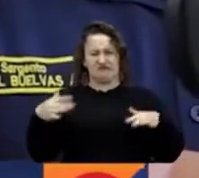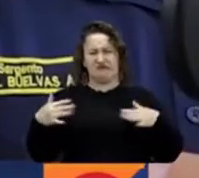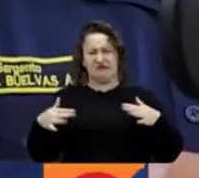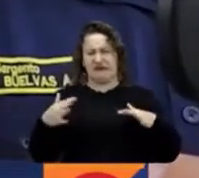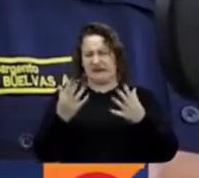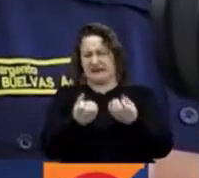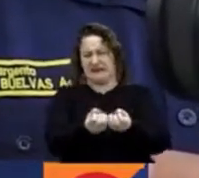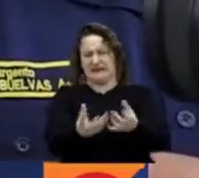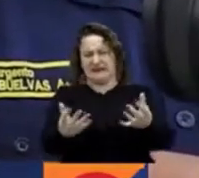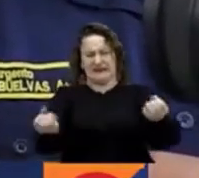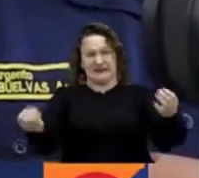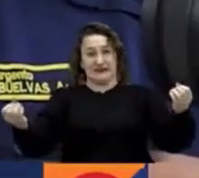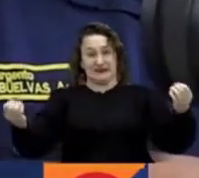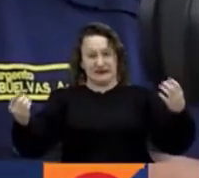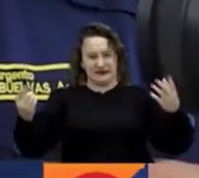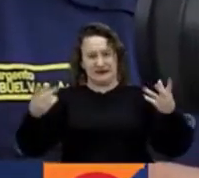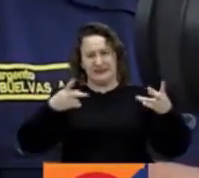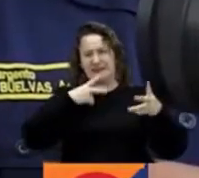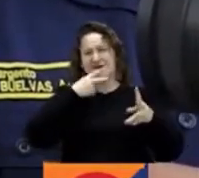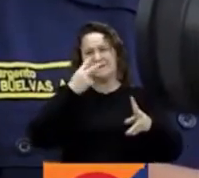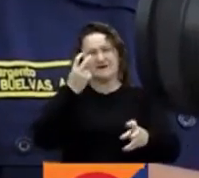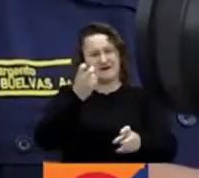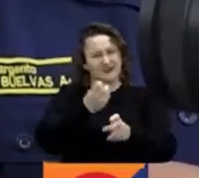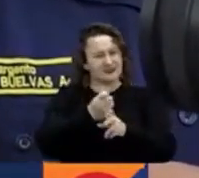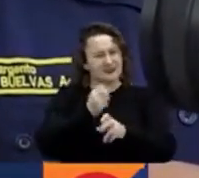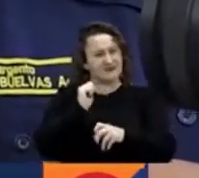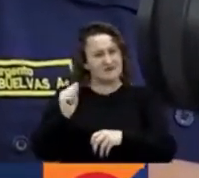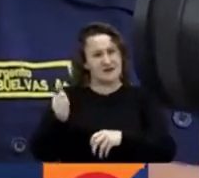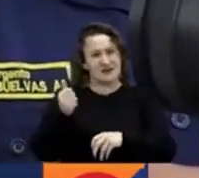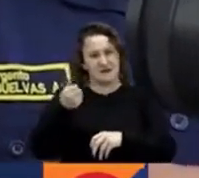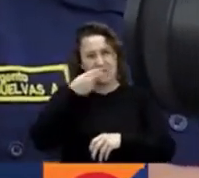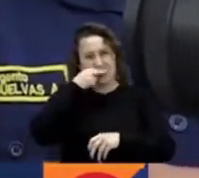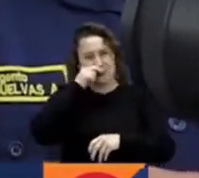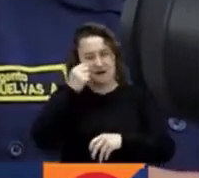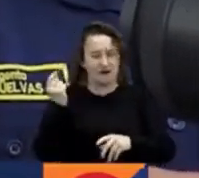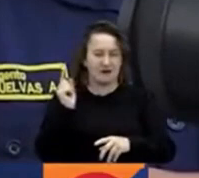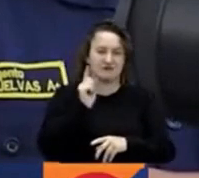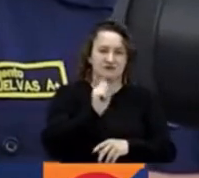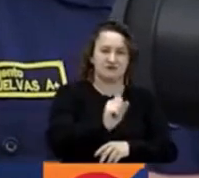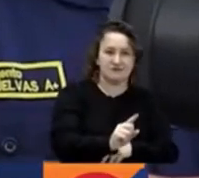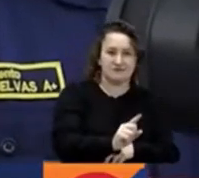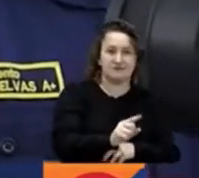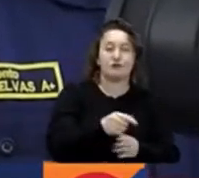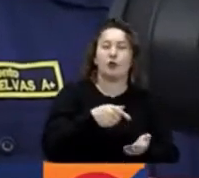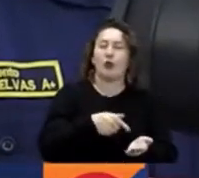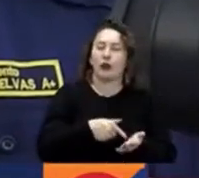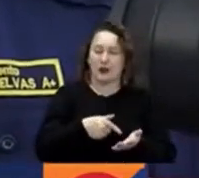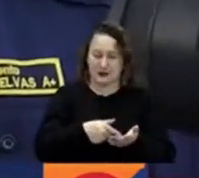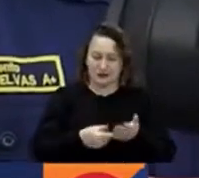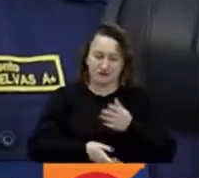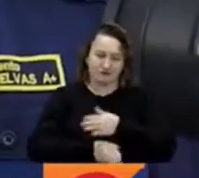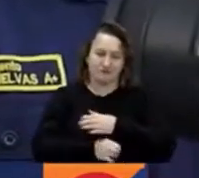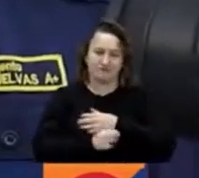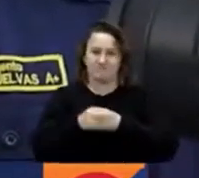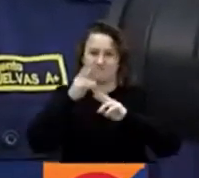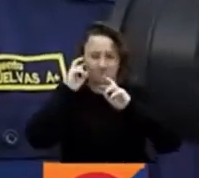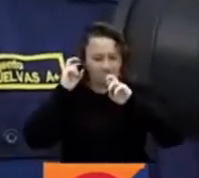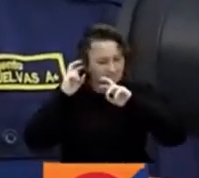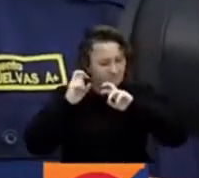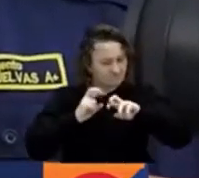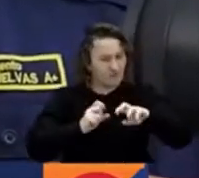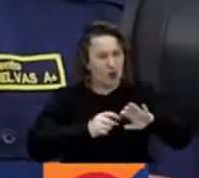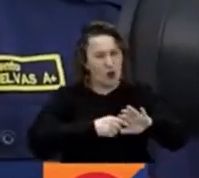Es muy difícil que ella por sus propios medios hubiese llegado allí. Por eso continuaremos adelantando todas